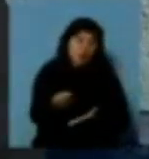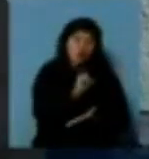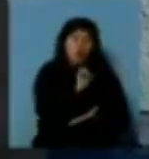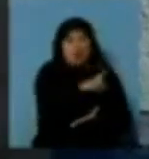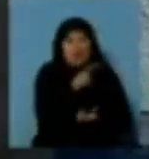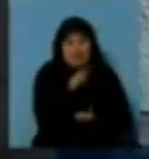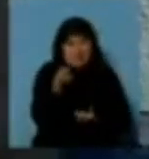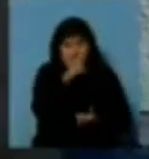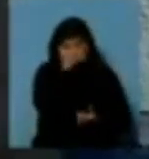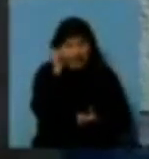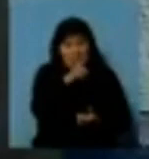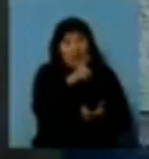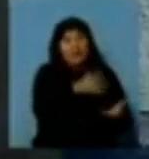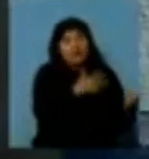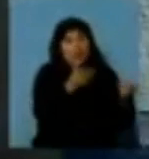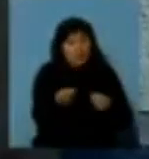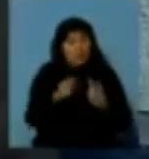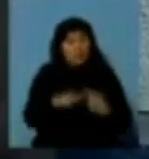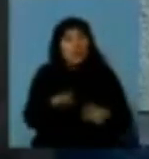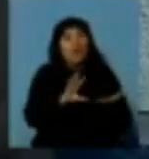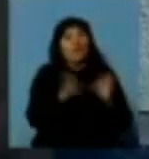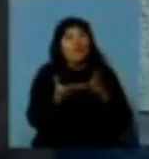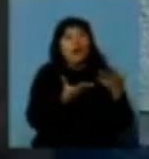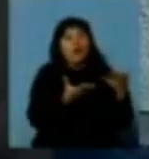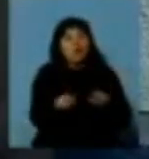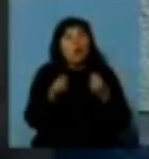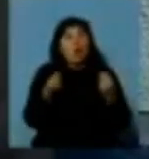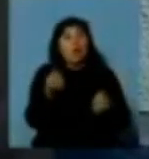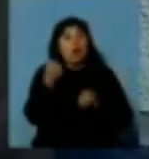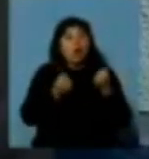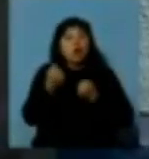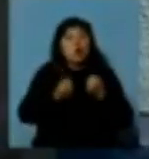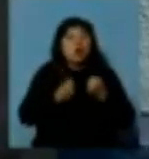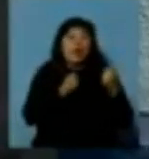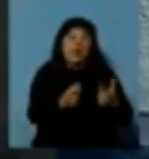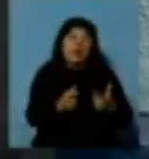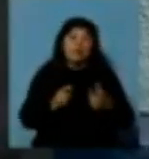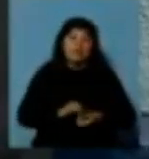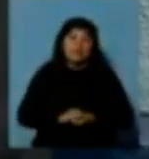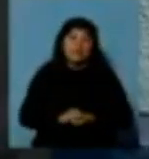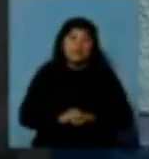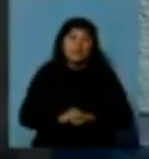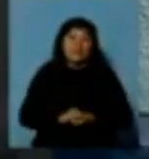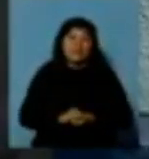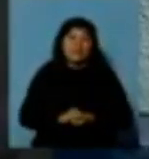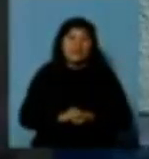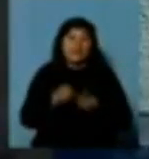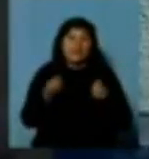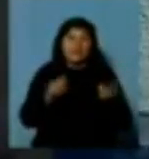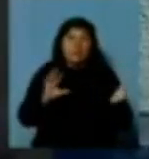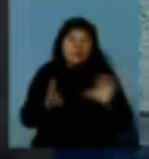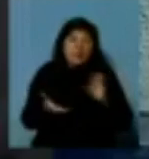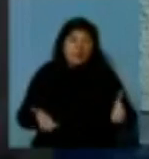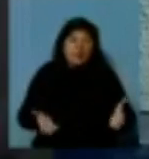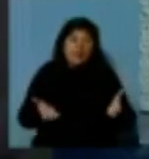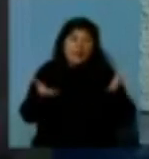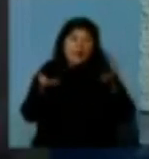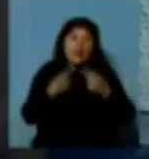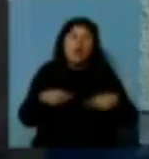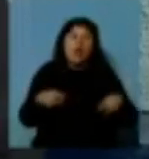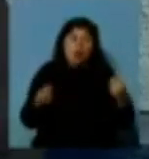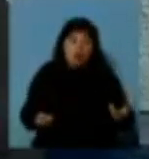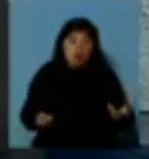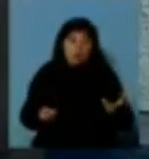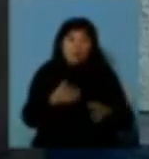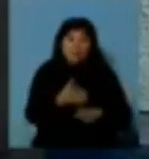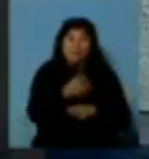gobierno, para ver cómo los pueden ayudar económicamente, a ver cómo pueden llegar a salir adelante, porque si no, no,